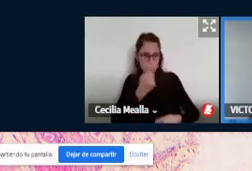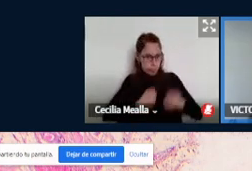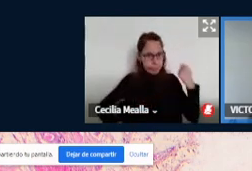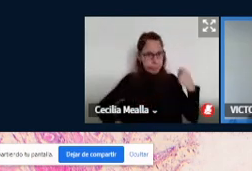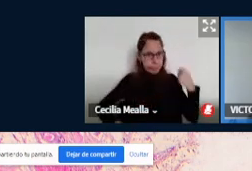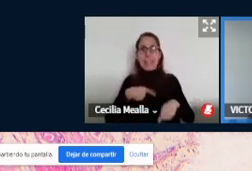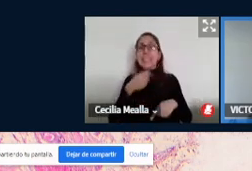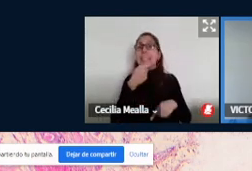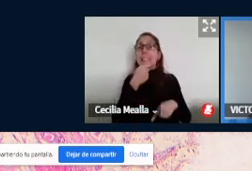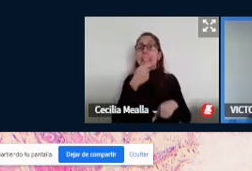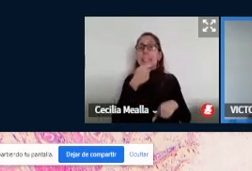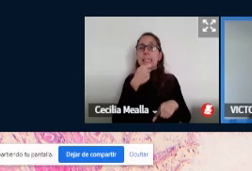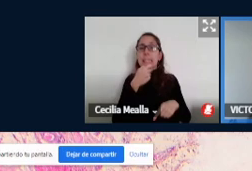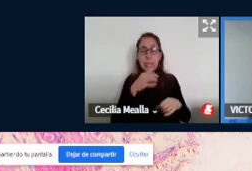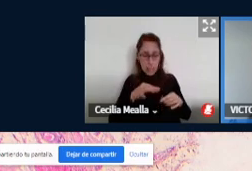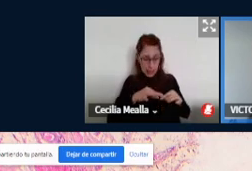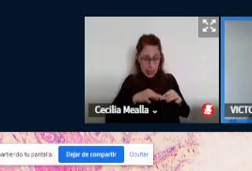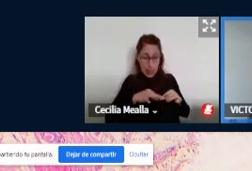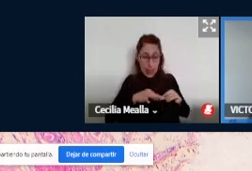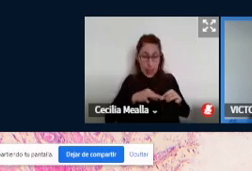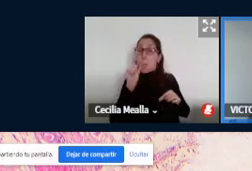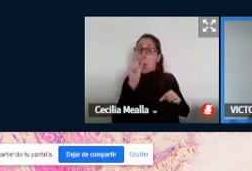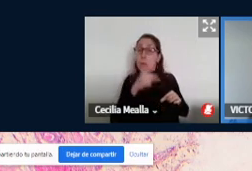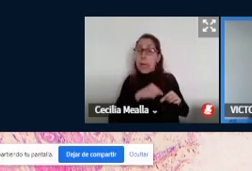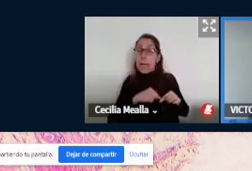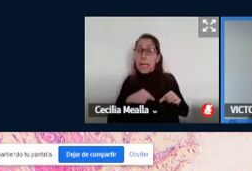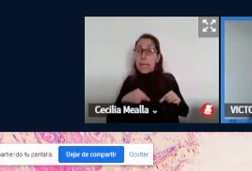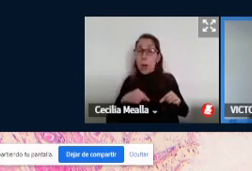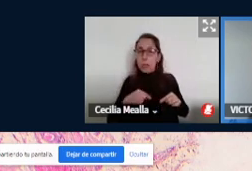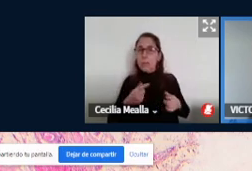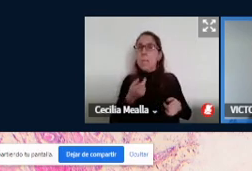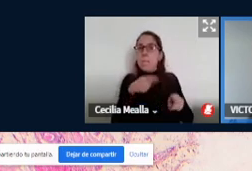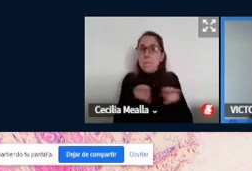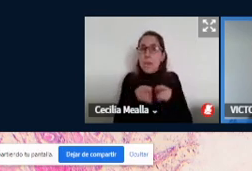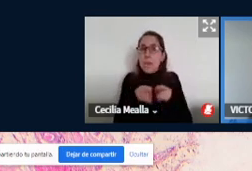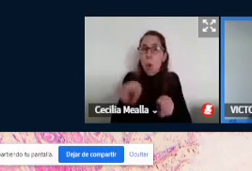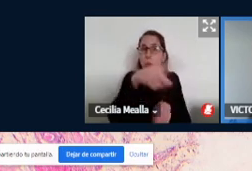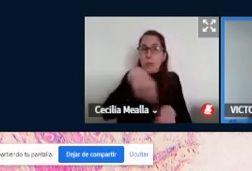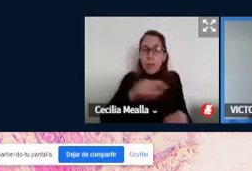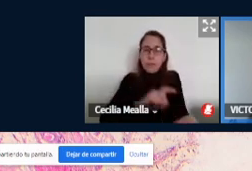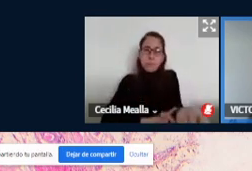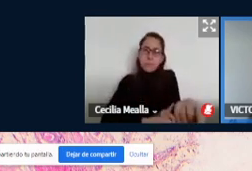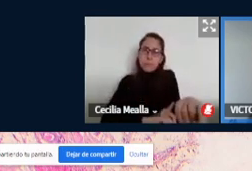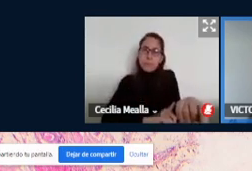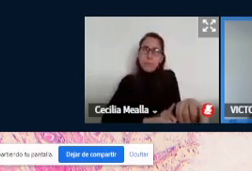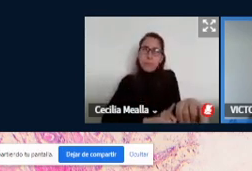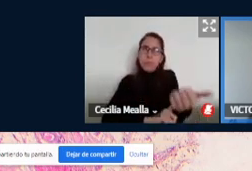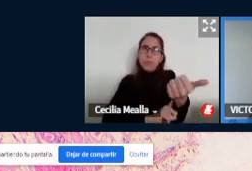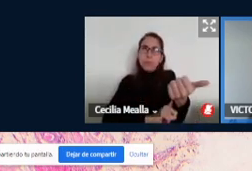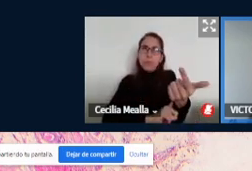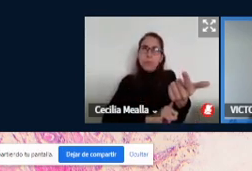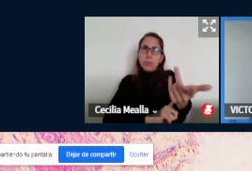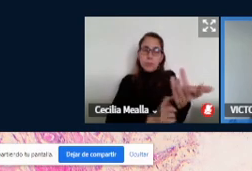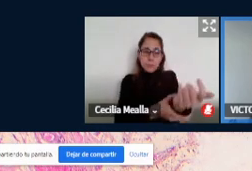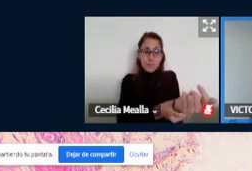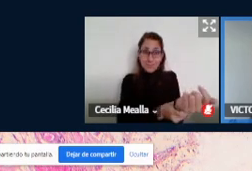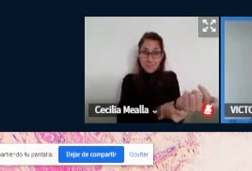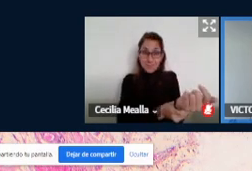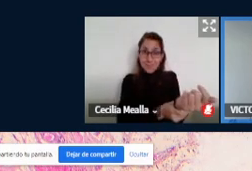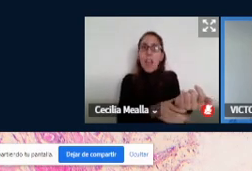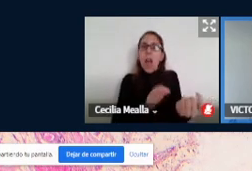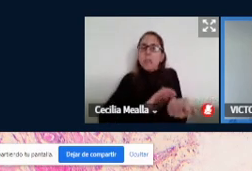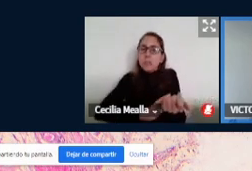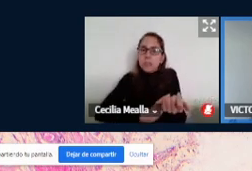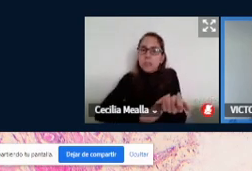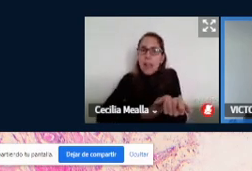ese. Ustedes cuando se toman el pulso, lo que perciben es eso, son los bombeos de la sístole